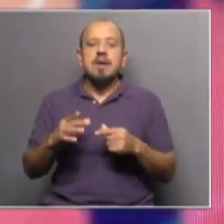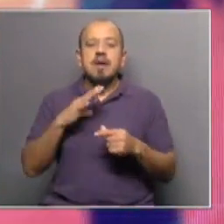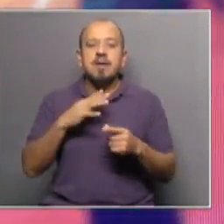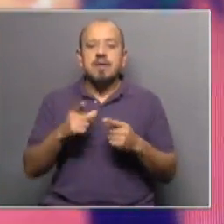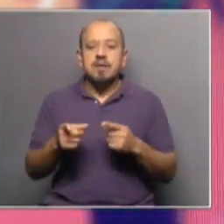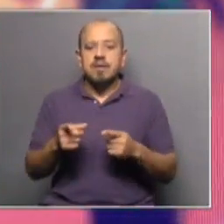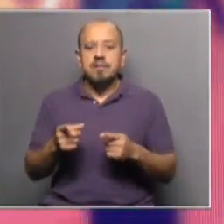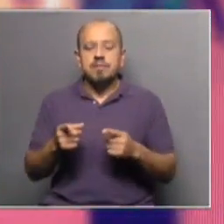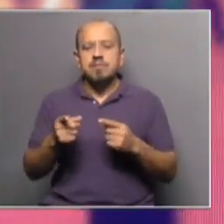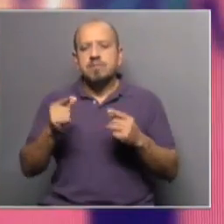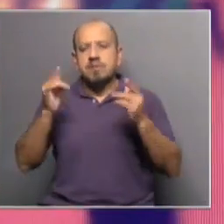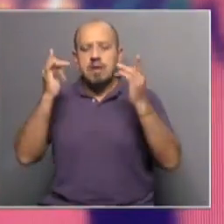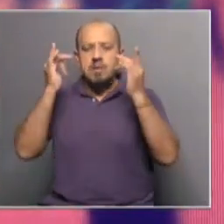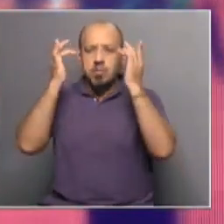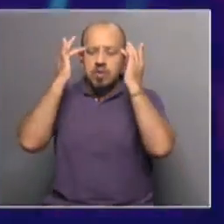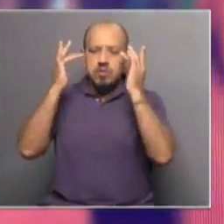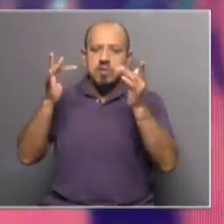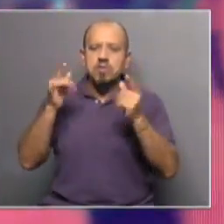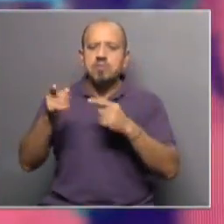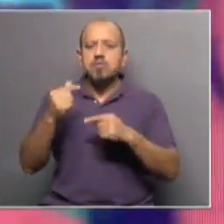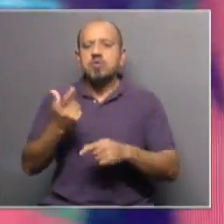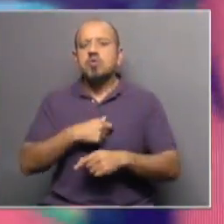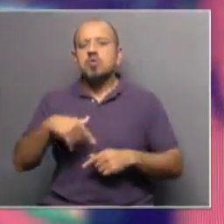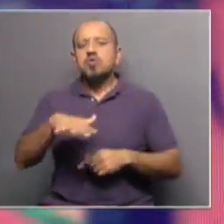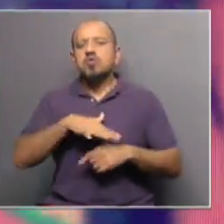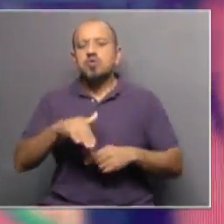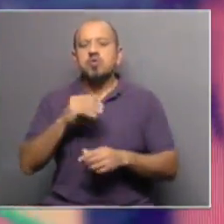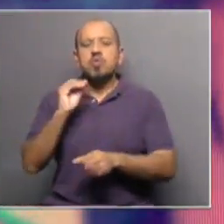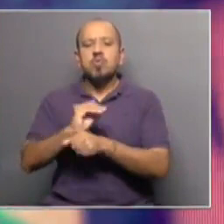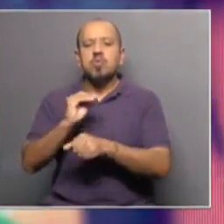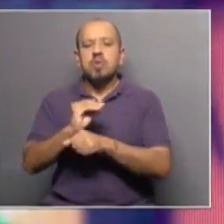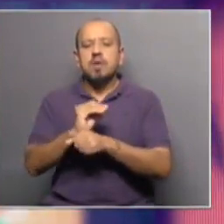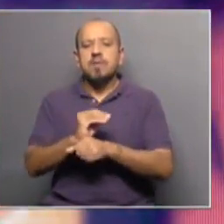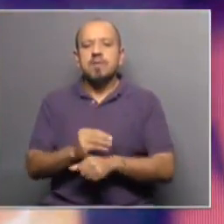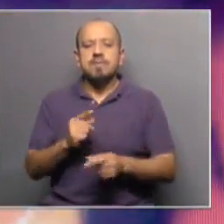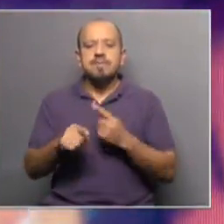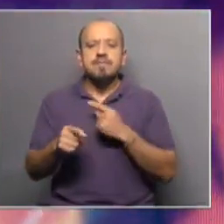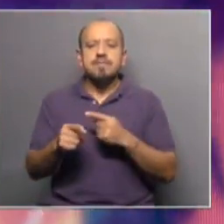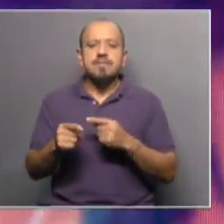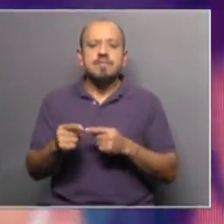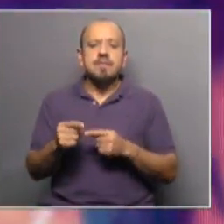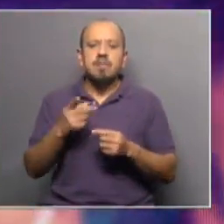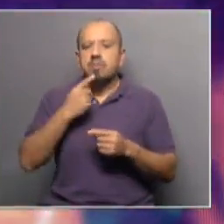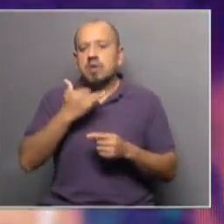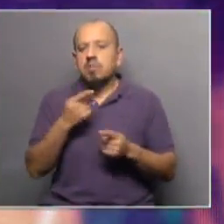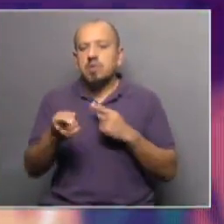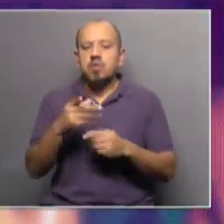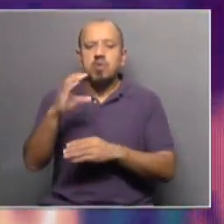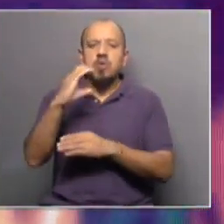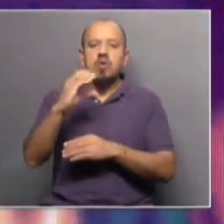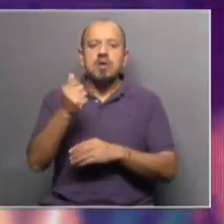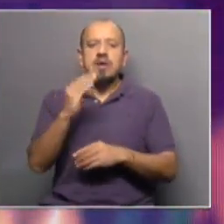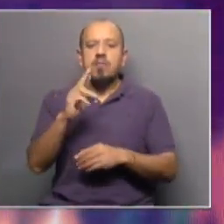seguramente hasta esa educación sociocultural, digámosle, que el éxito deportivo. Por ejemplo, Capurro en un